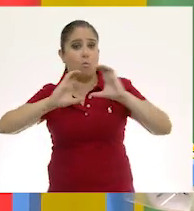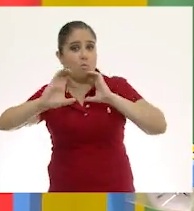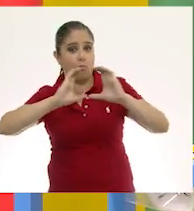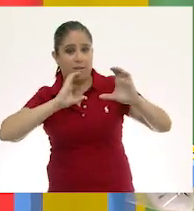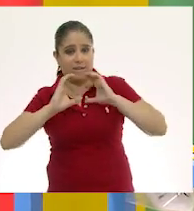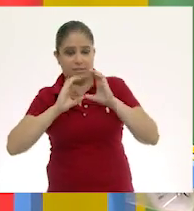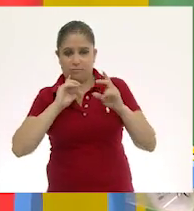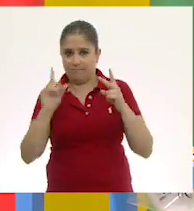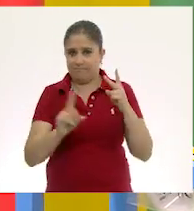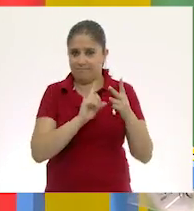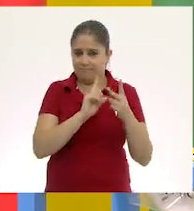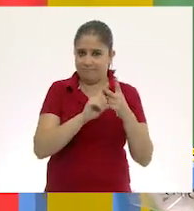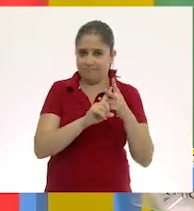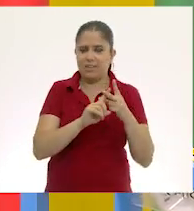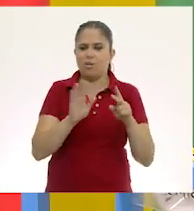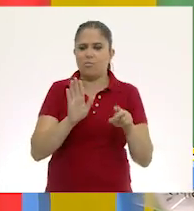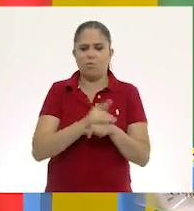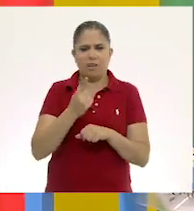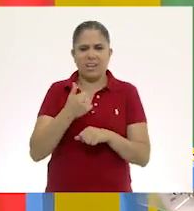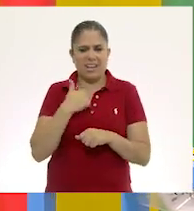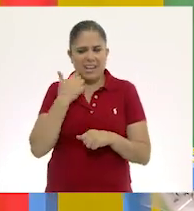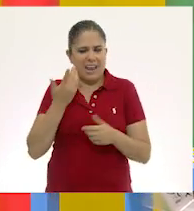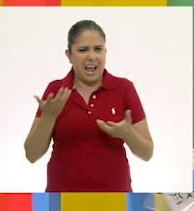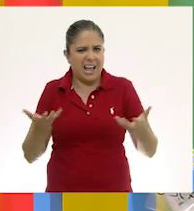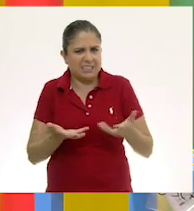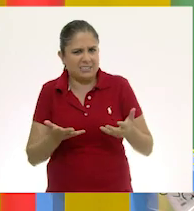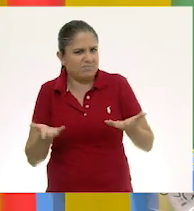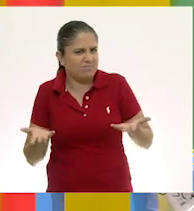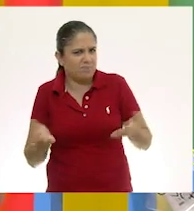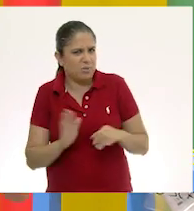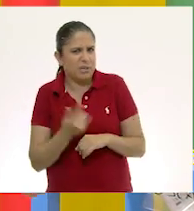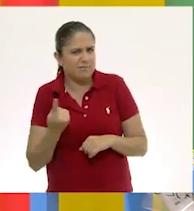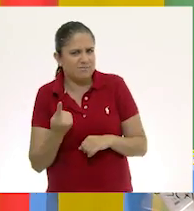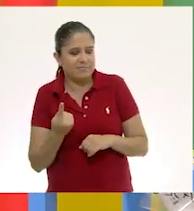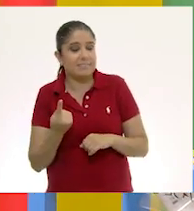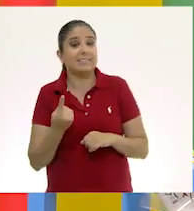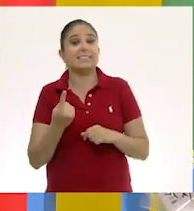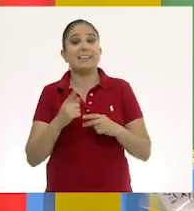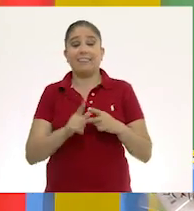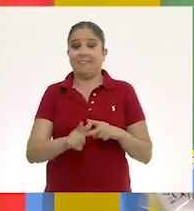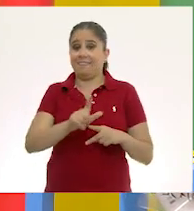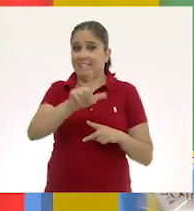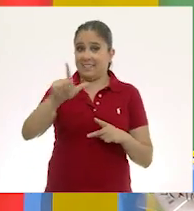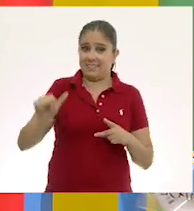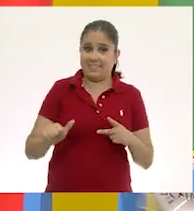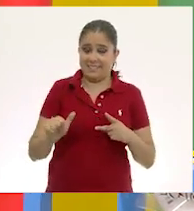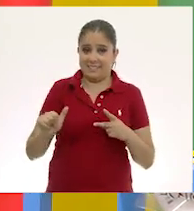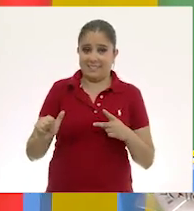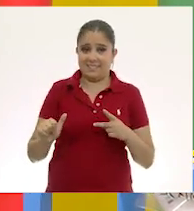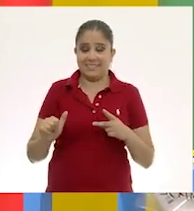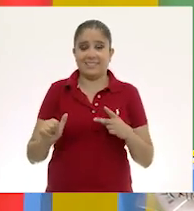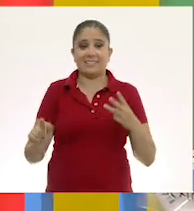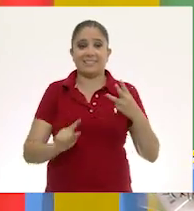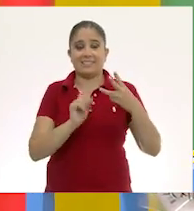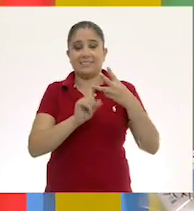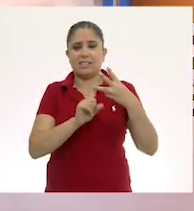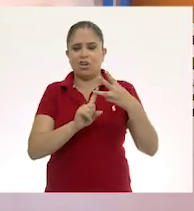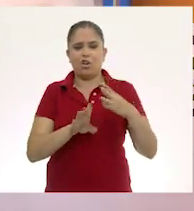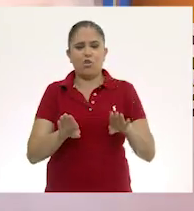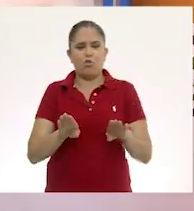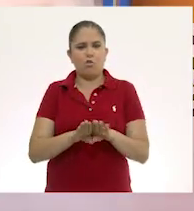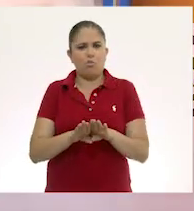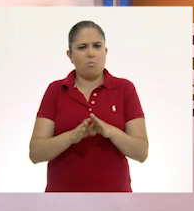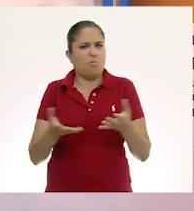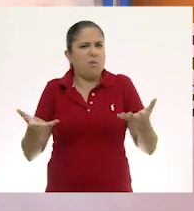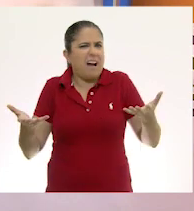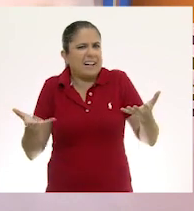Sí. ¿Por qué quiero hacerlo? Sí. ¿Sí? Después, ¿cómo lo vamos a hacer?